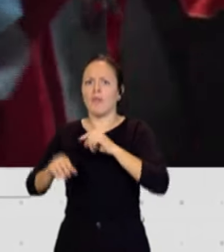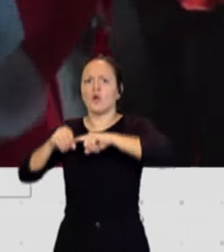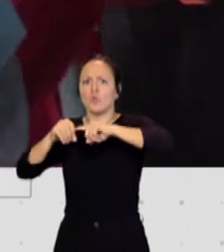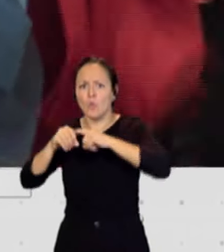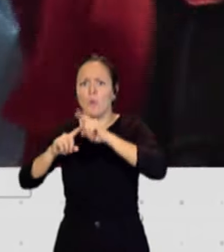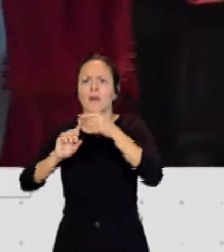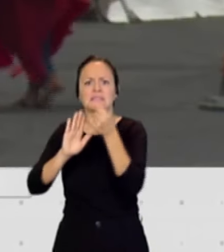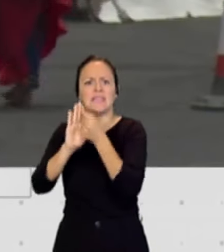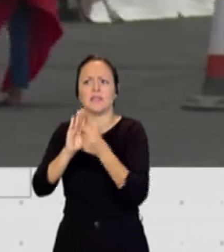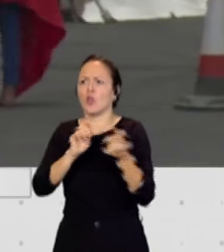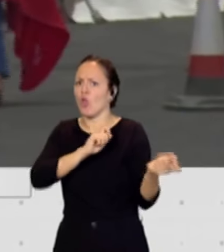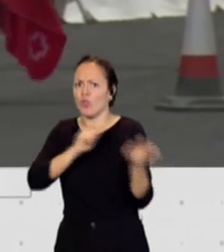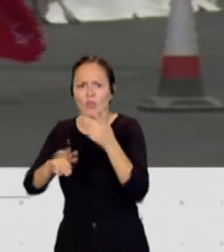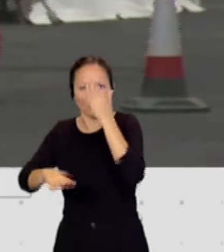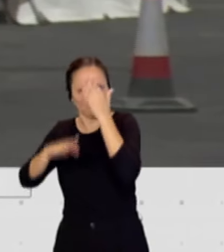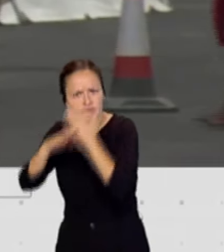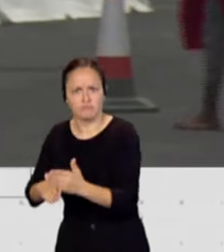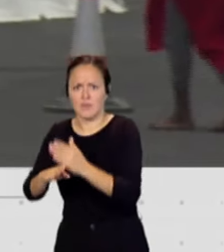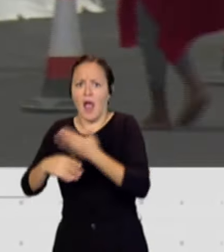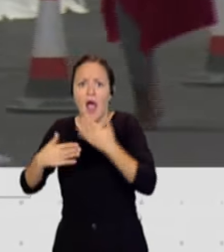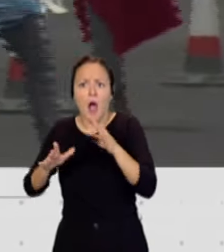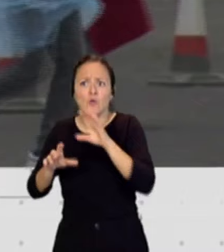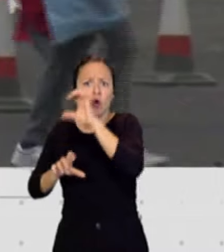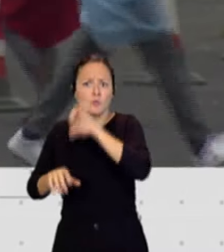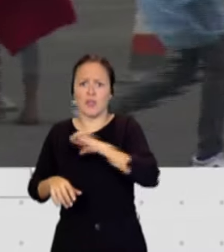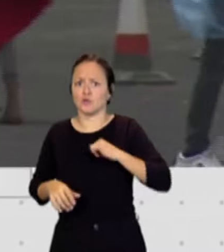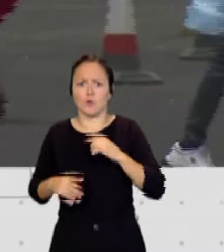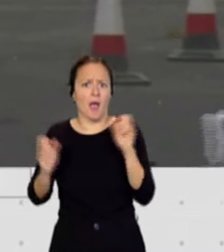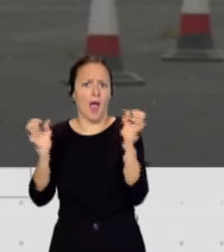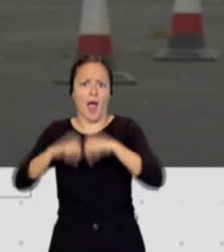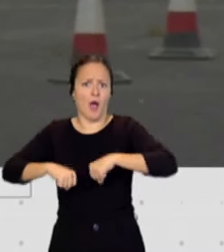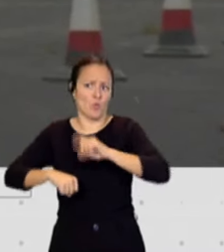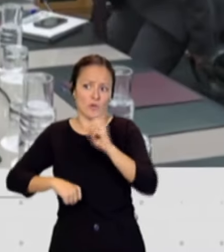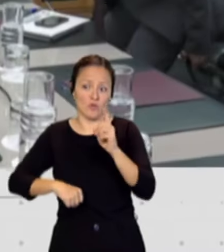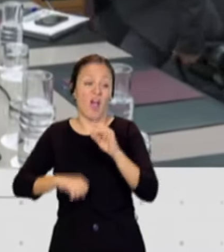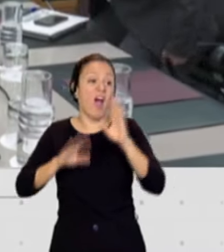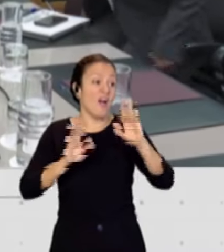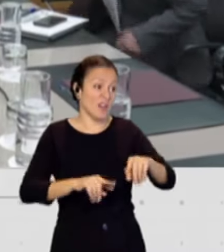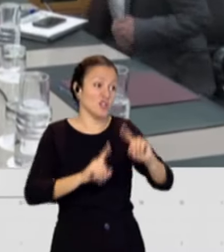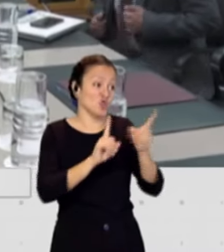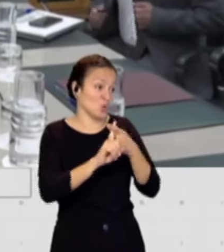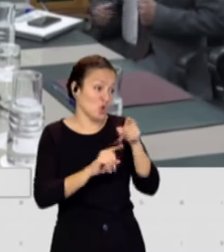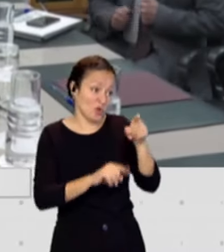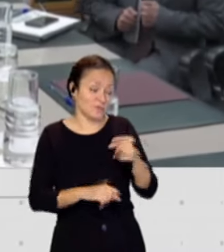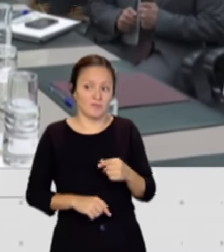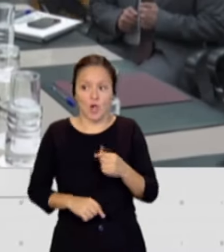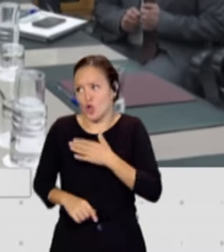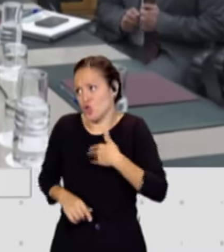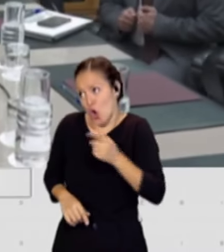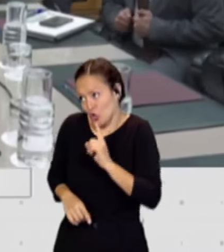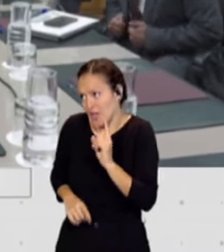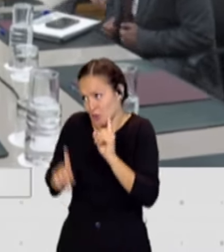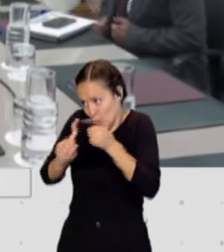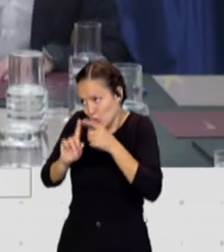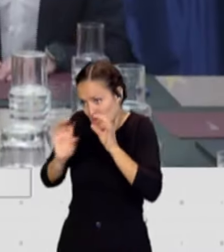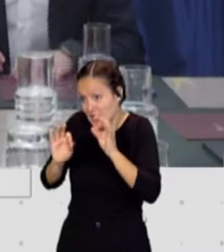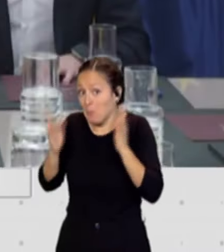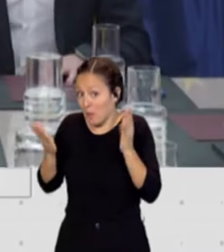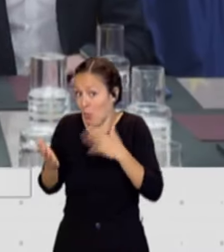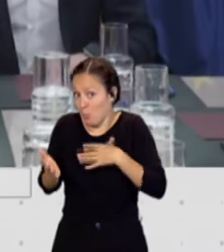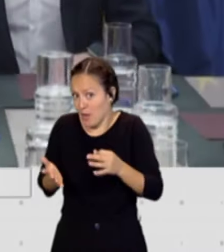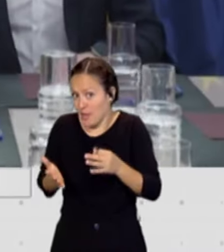asignarlos aunque no haya unanimidad por parte de todas las comunidades se llegará a esa sol quiere evitar eso pero está esa opción sobre la mesa